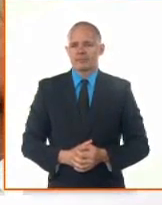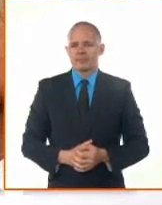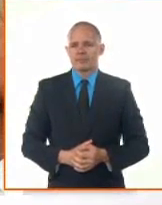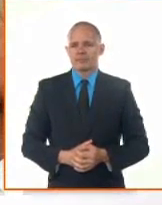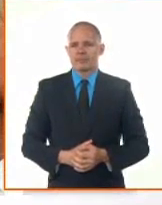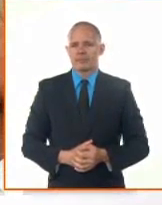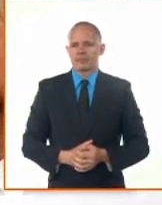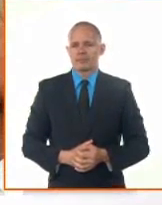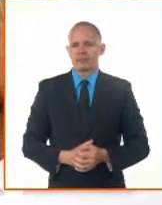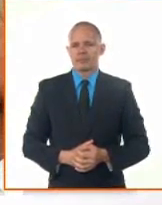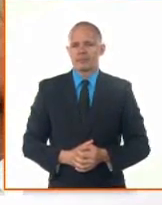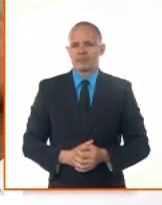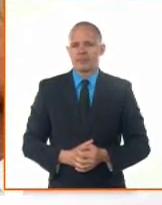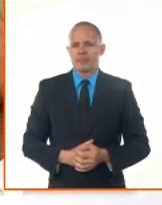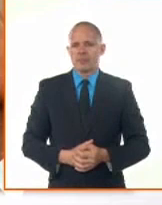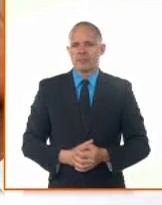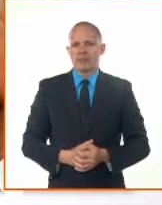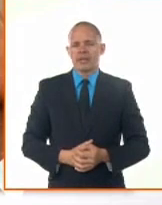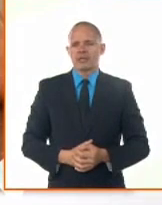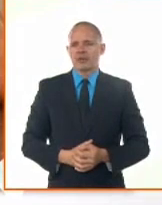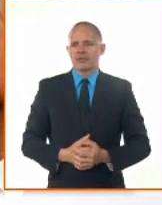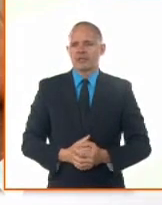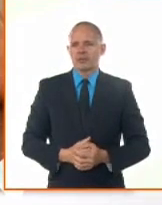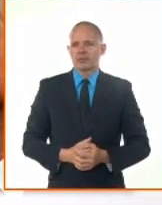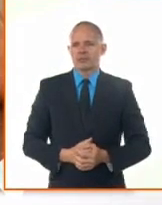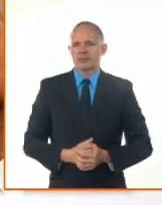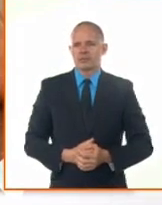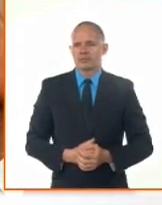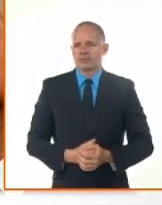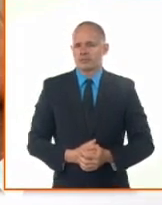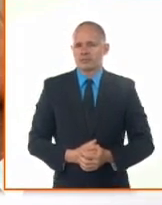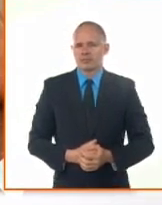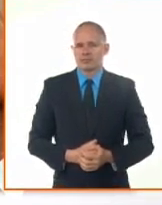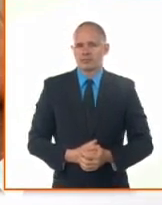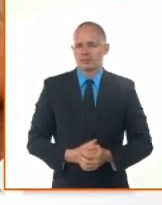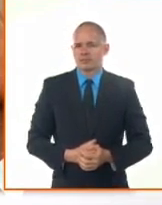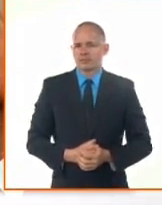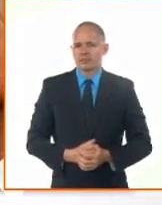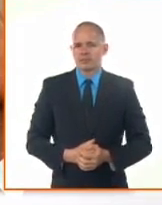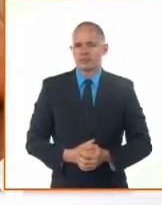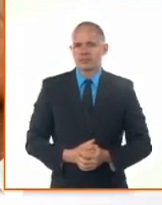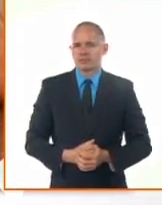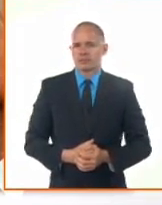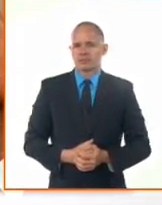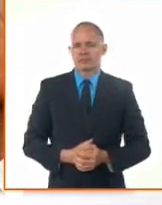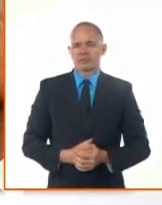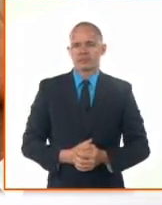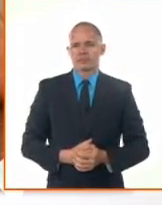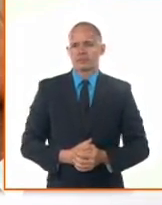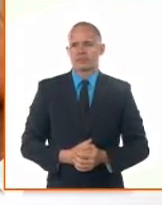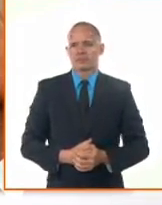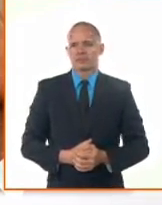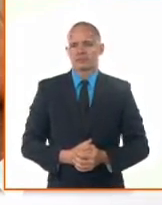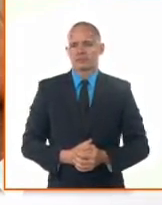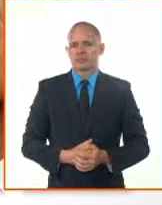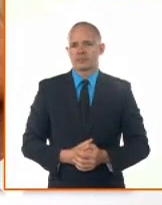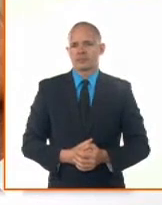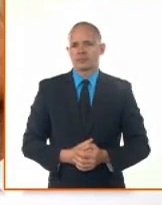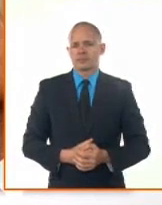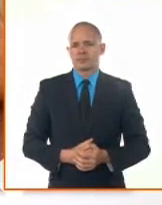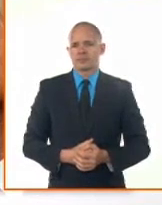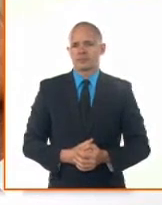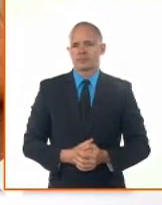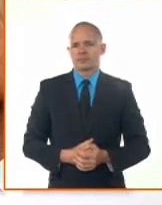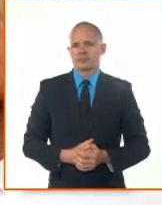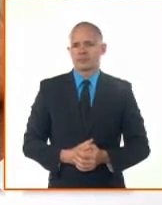haciendo bueno está buscando cerrar el proceso de Nueva York antes que siga su curso déjeme decirle